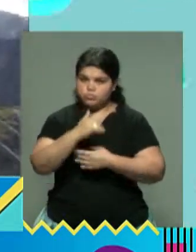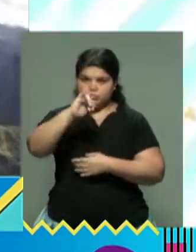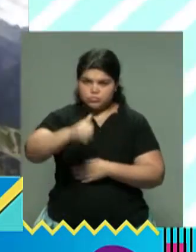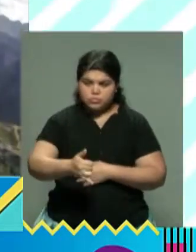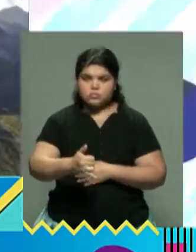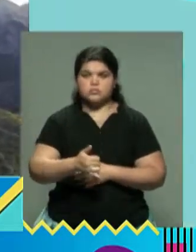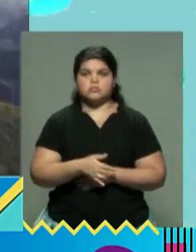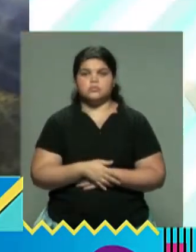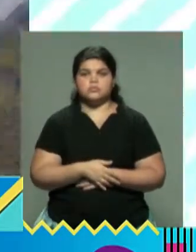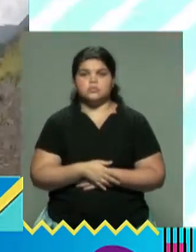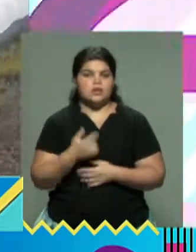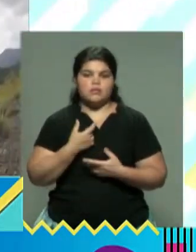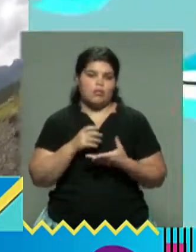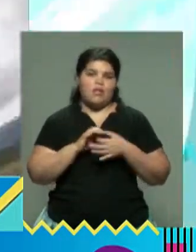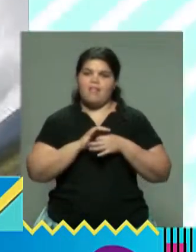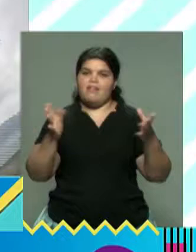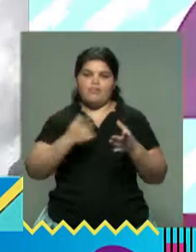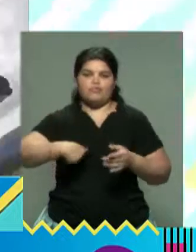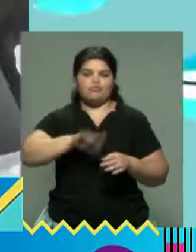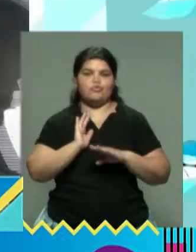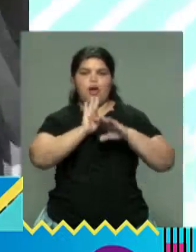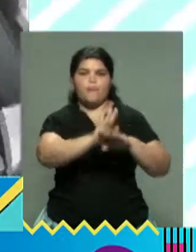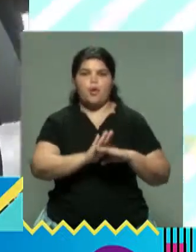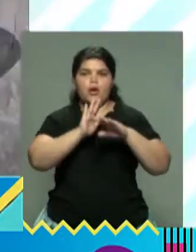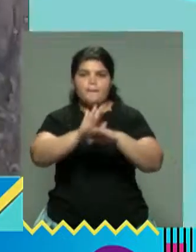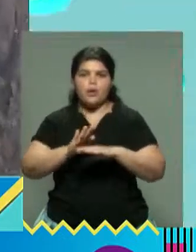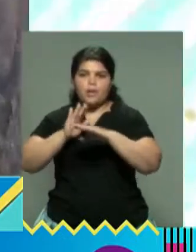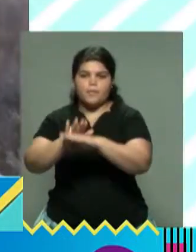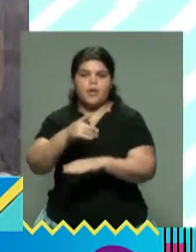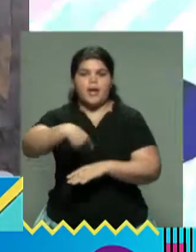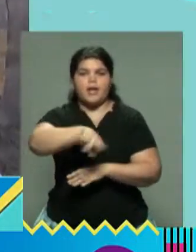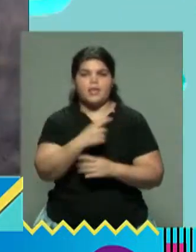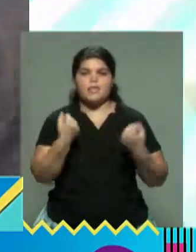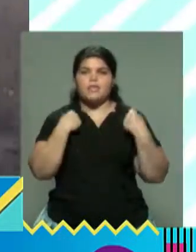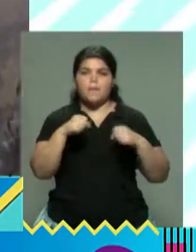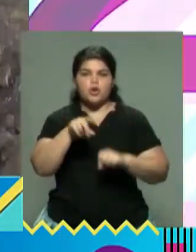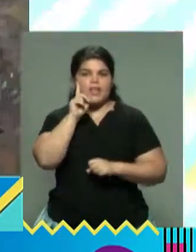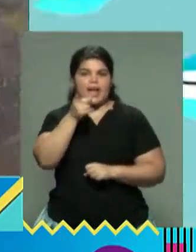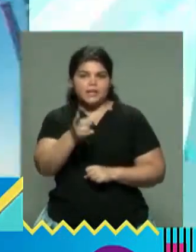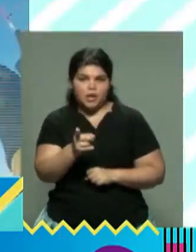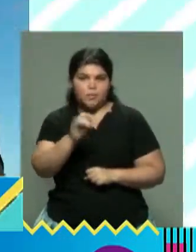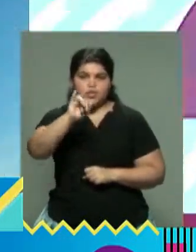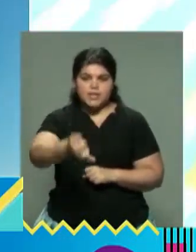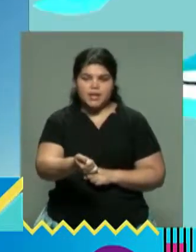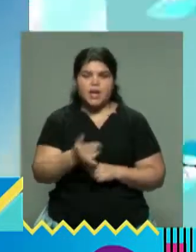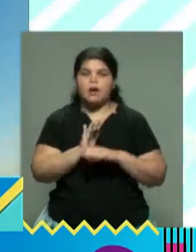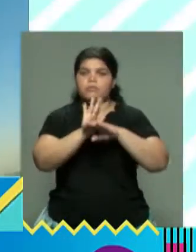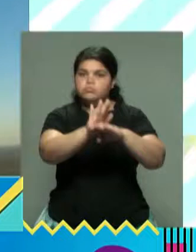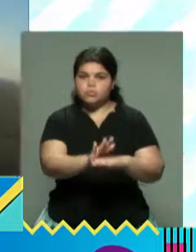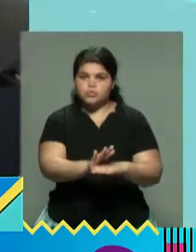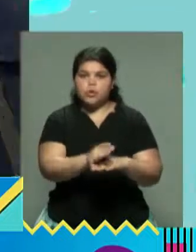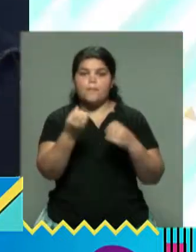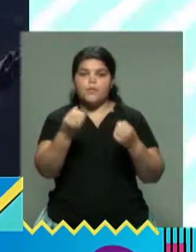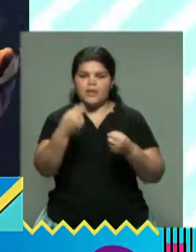da vía libre, digamos, para apoyar todo lo que es los deportes extremos, porque la verdad que la